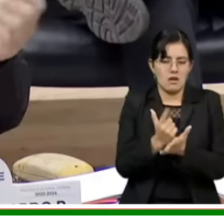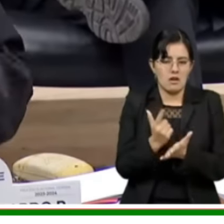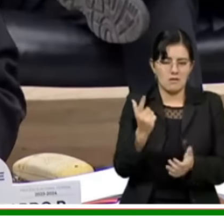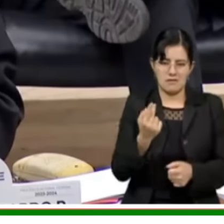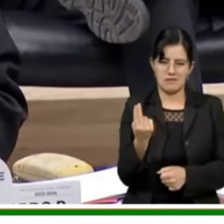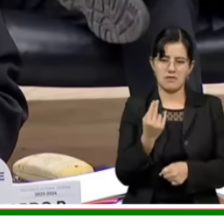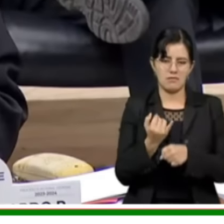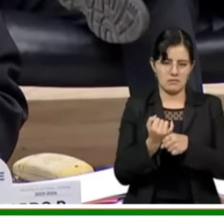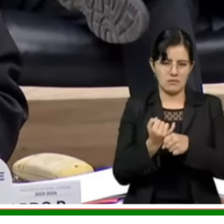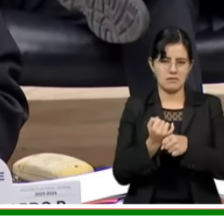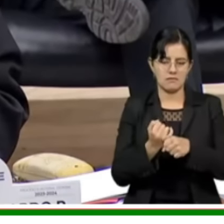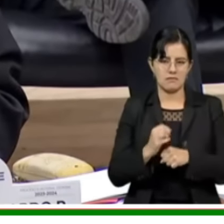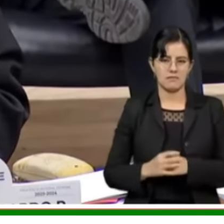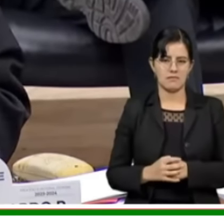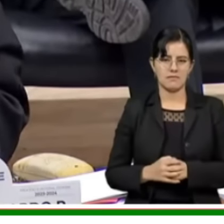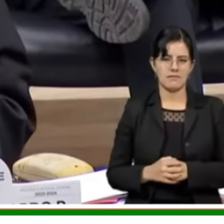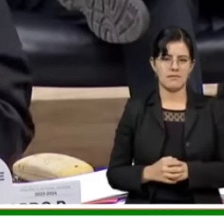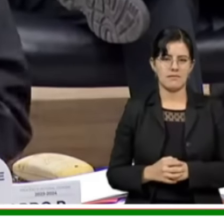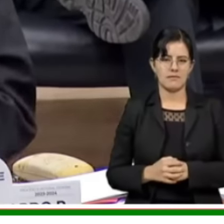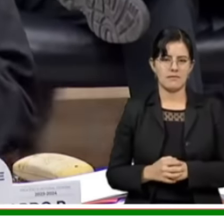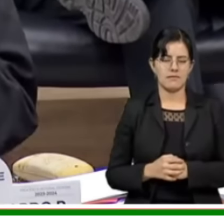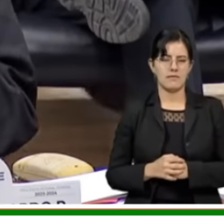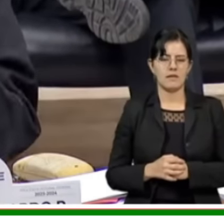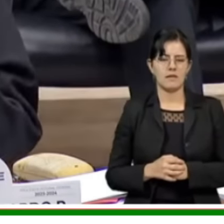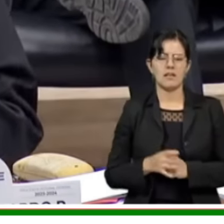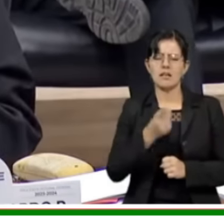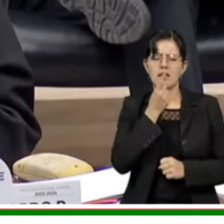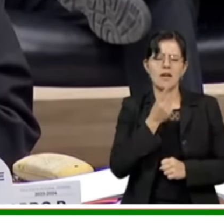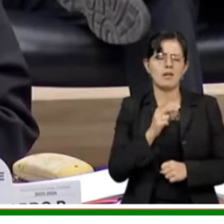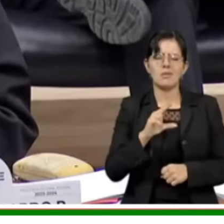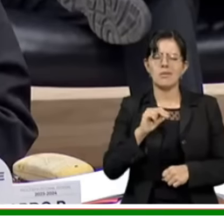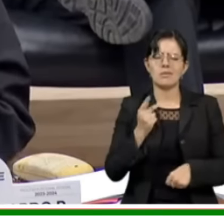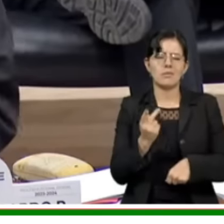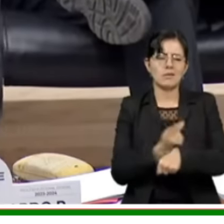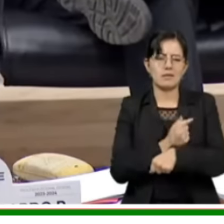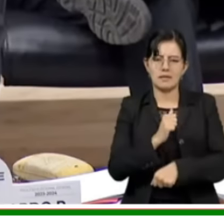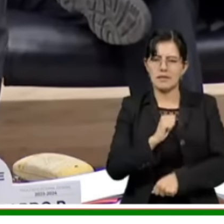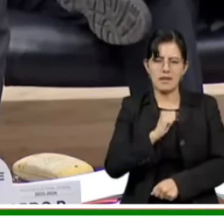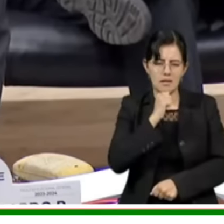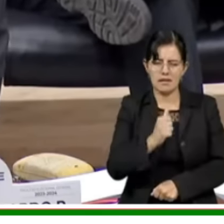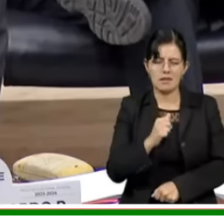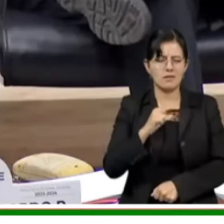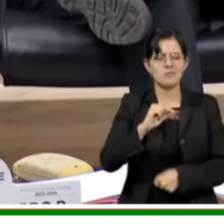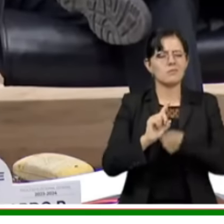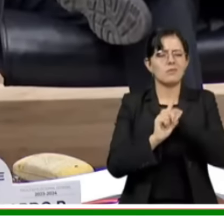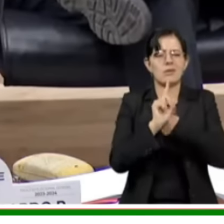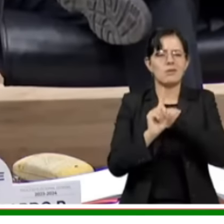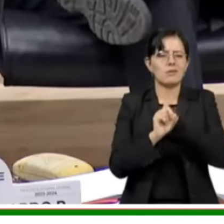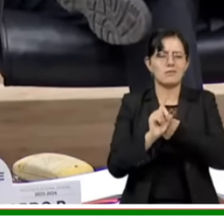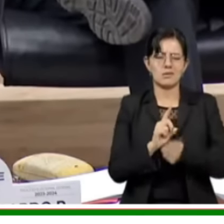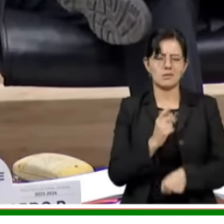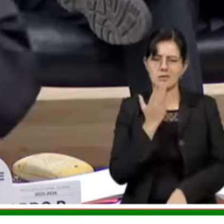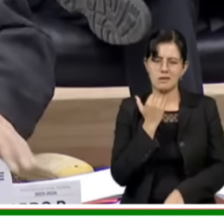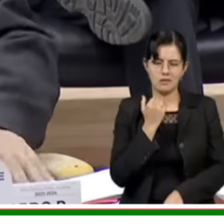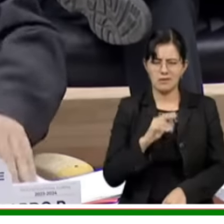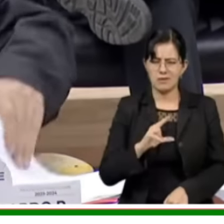debería investigar O sea que se diga no no pasa nada no no no es ningún problema mayor